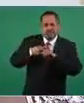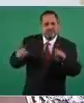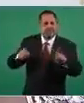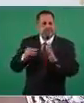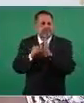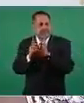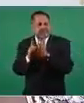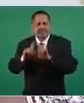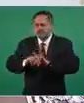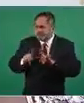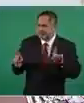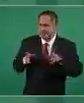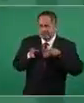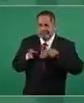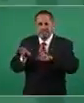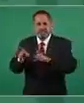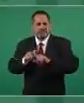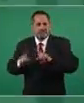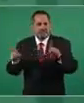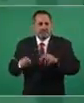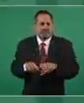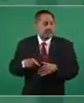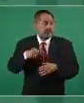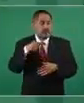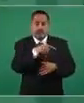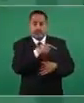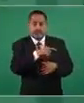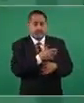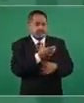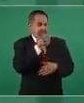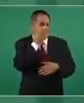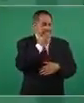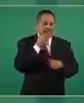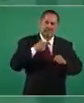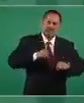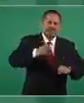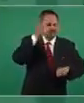ellos, porque son conservadores, autoritarios,